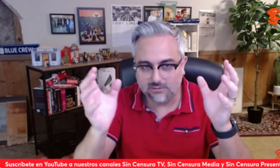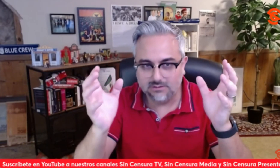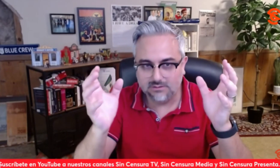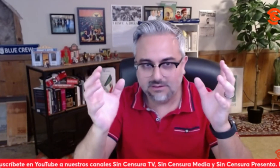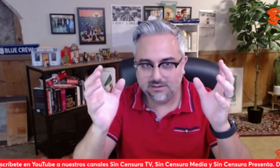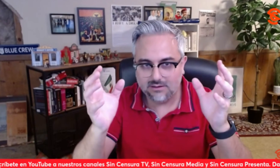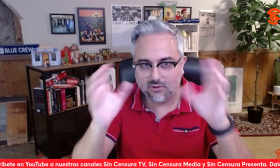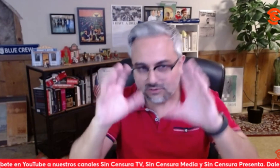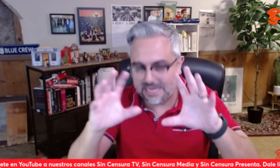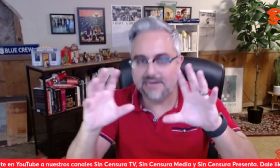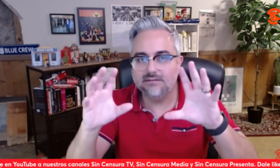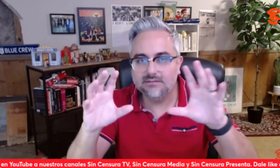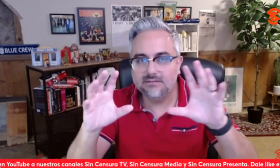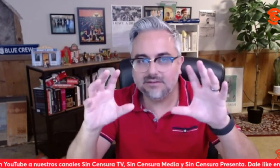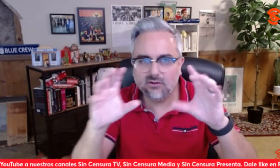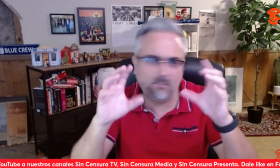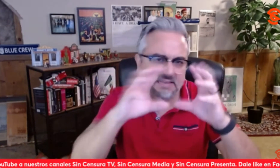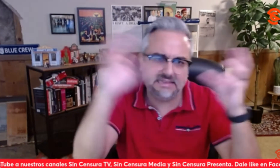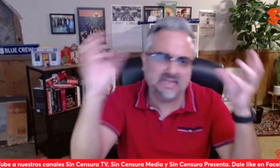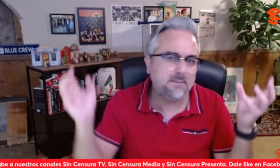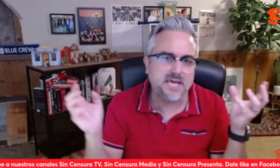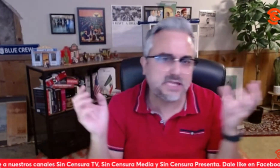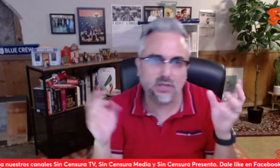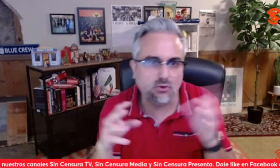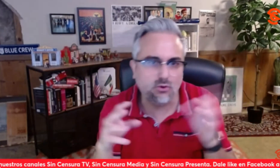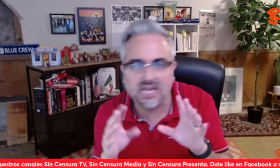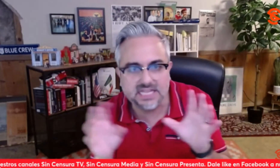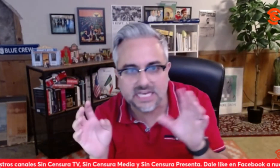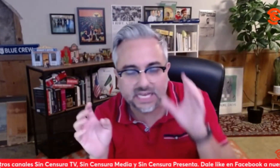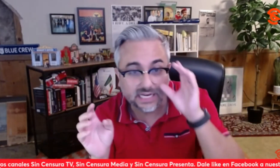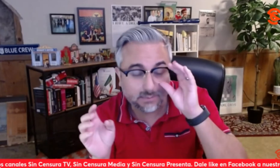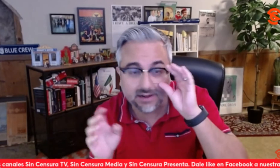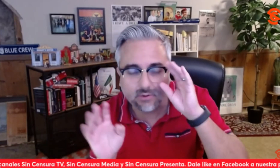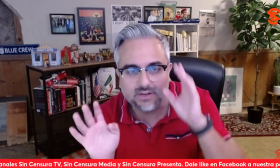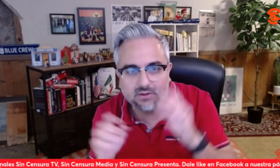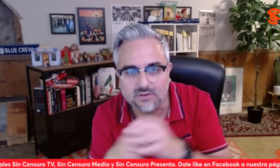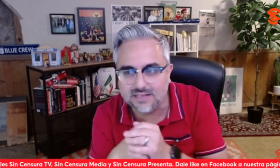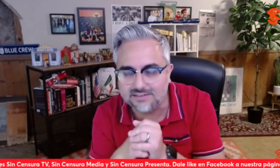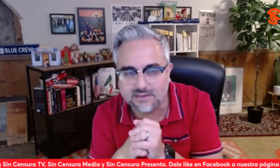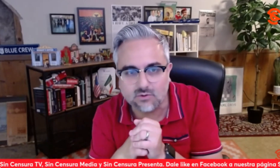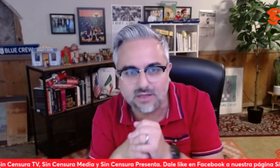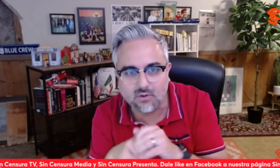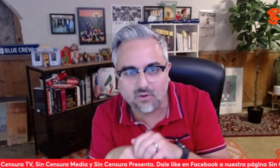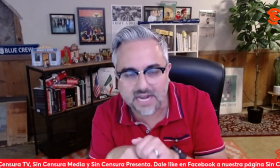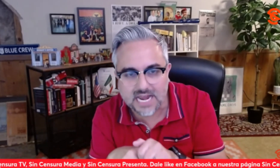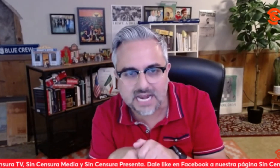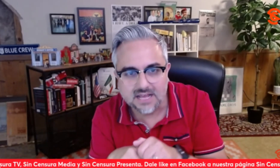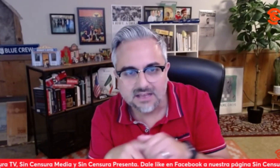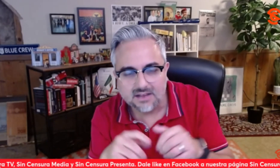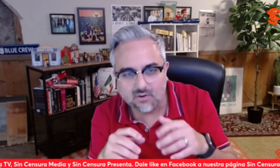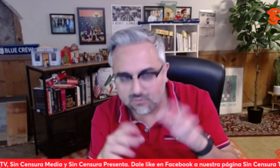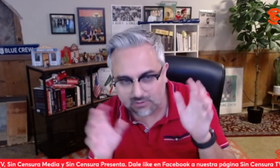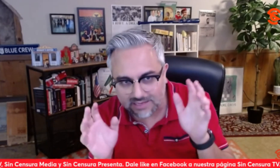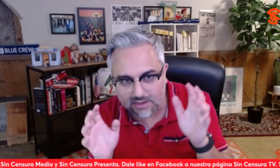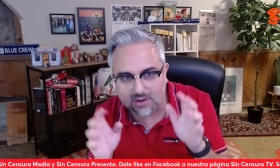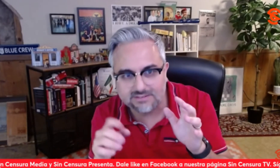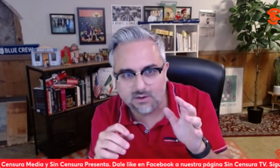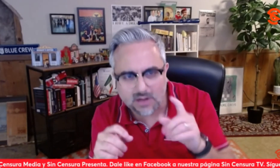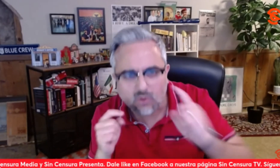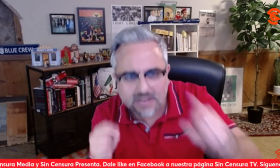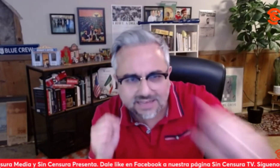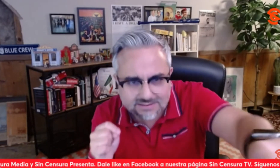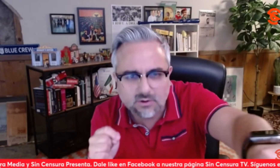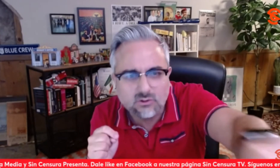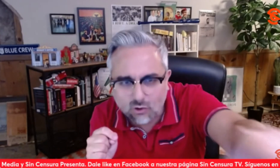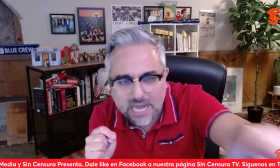Ciro Corteano diciendo: el presidente miente, yo nunca dije, ni me he reunido, ni he desayunado con él, con Genaro García Luna,